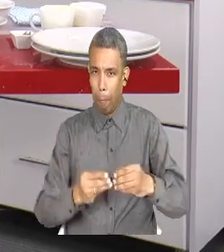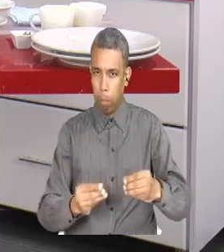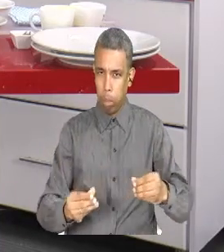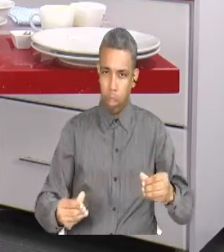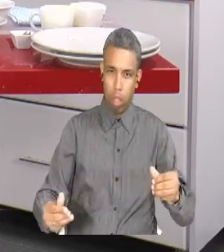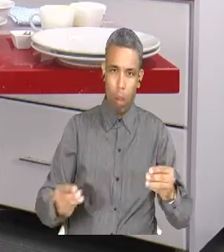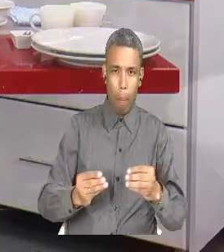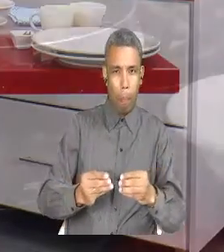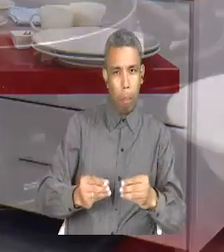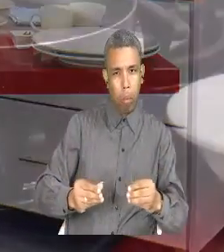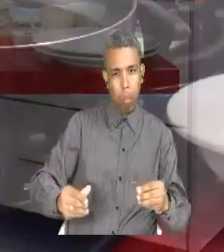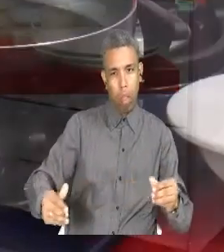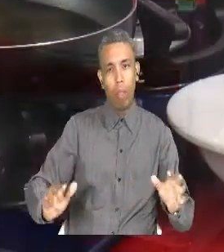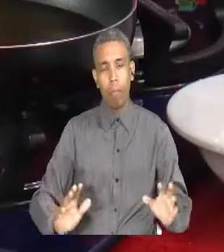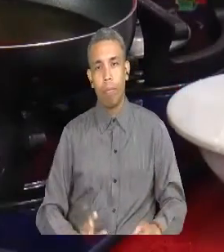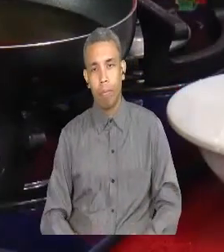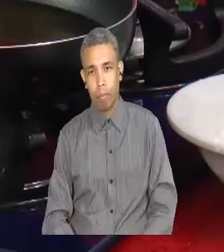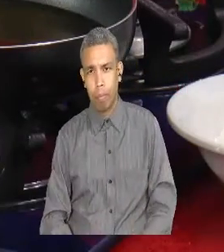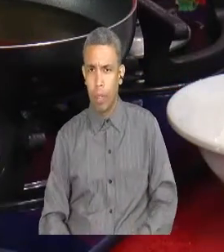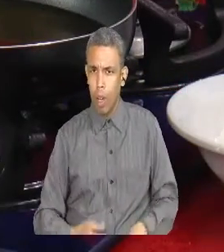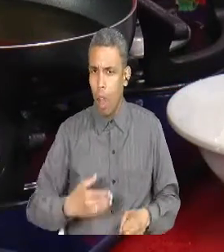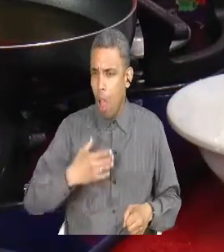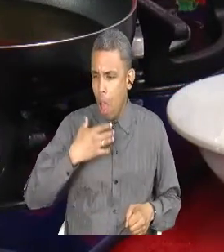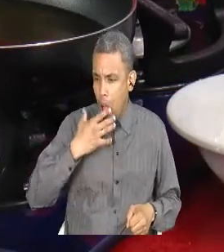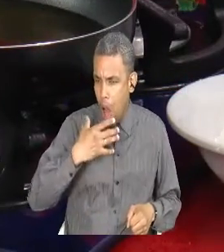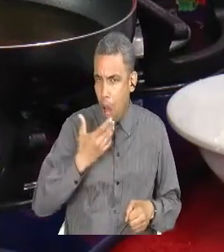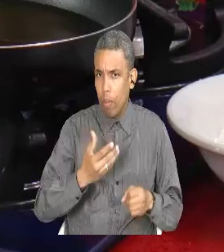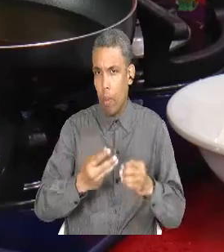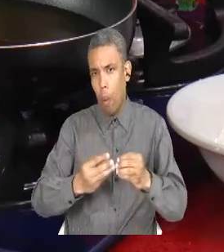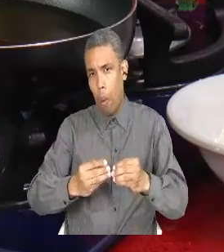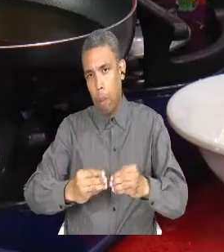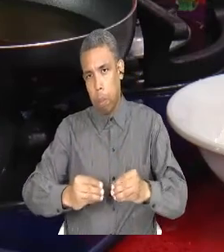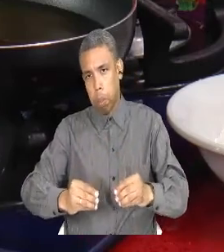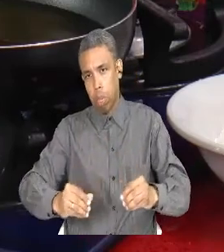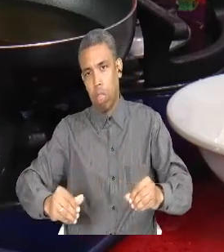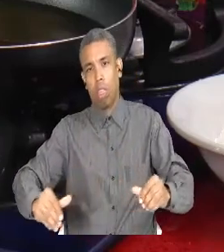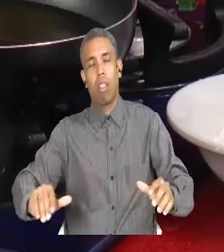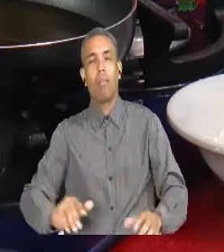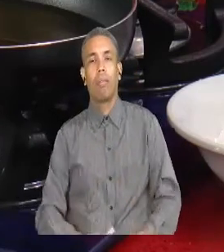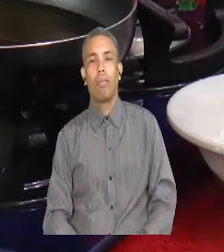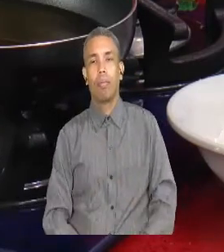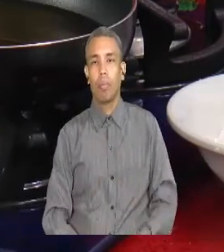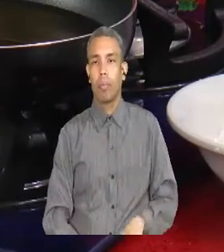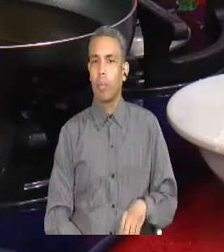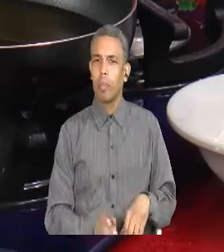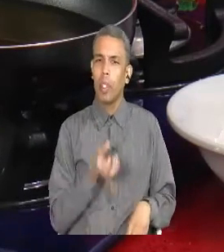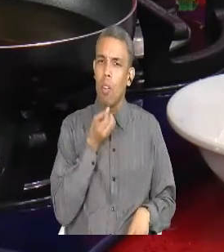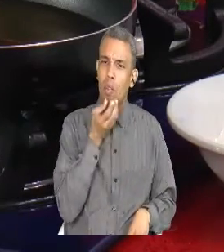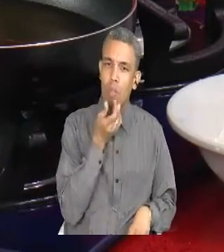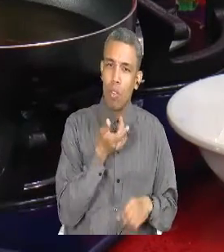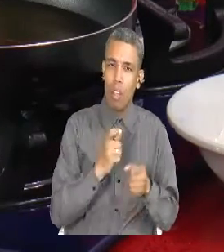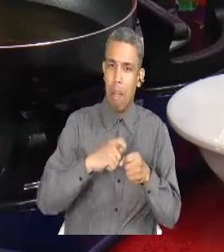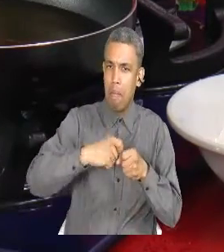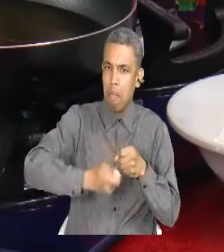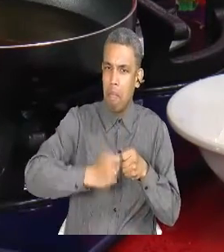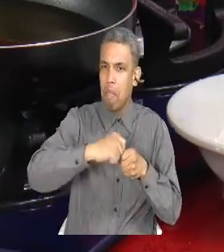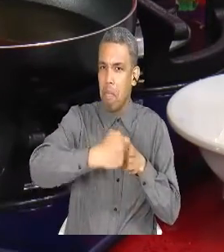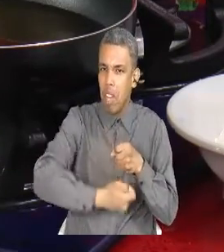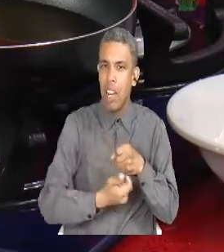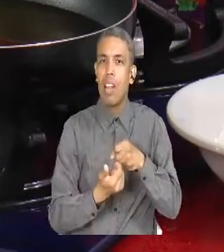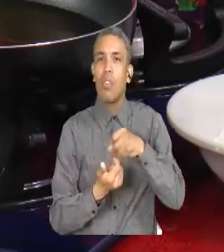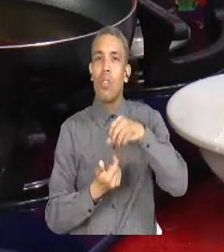untuoso, ahí ya con la temperatura va reduciendo. Y lo que vamos a hacer con las fresas y el banano es adicionarlas para que